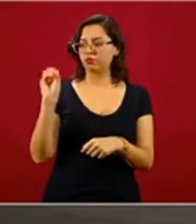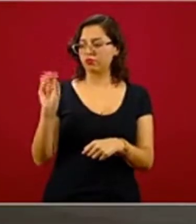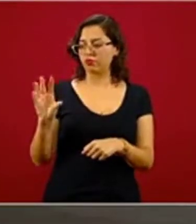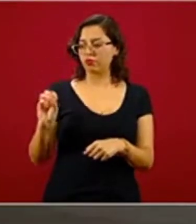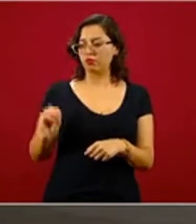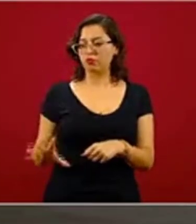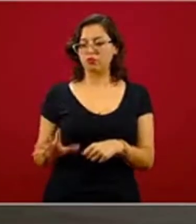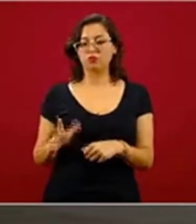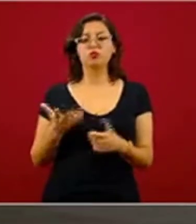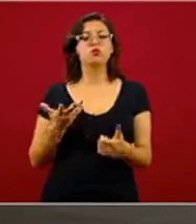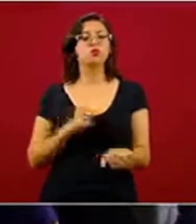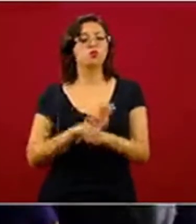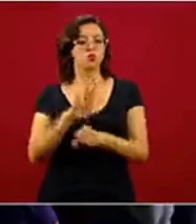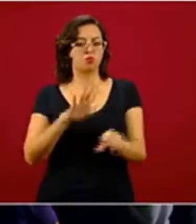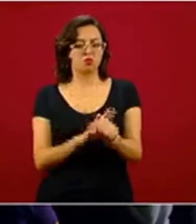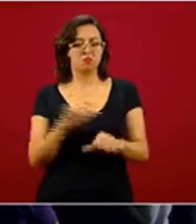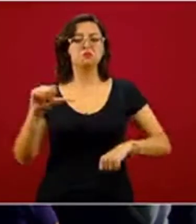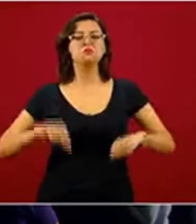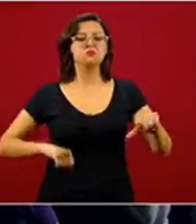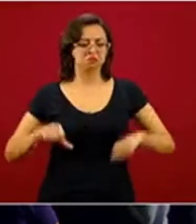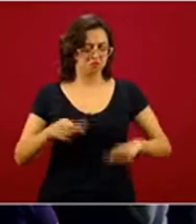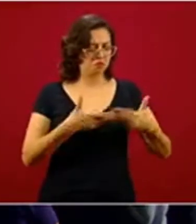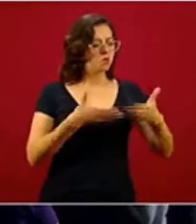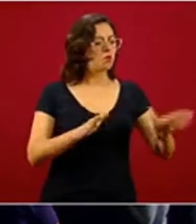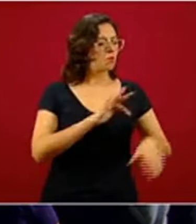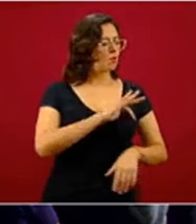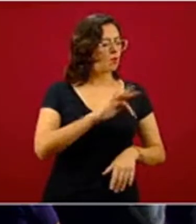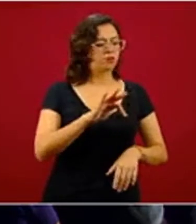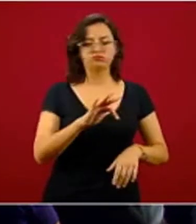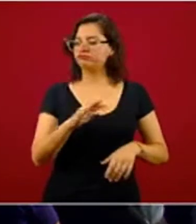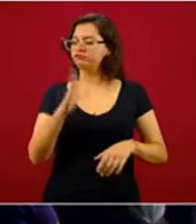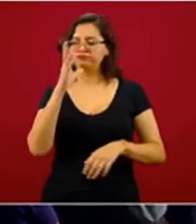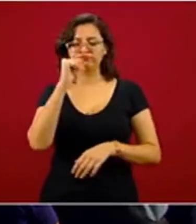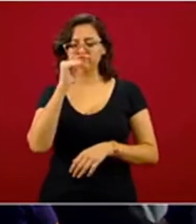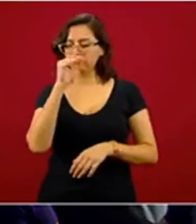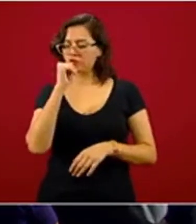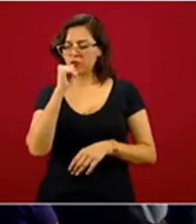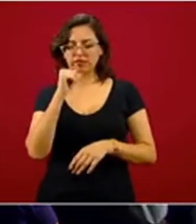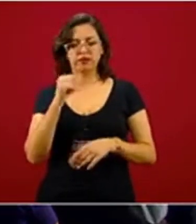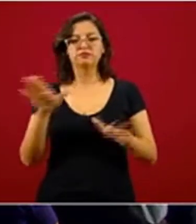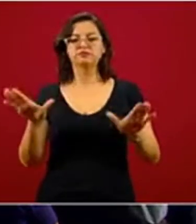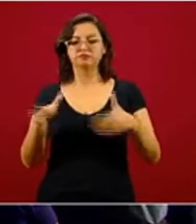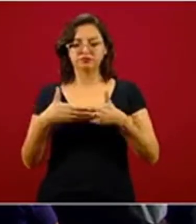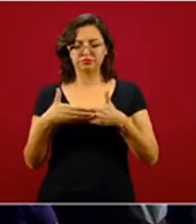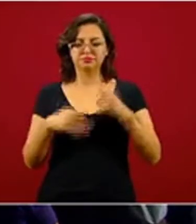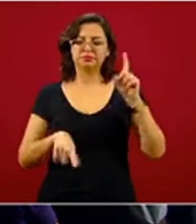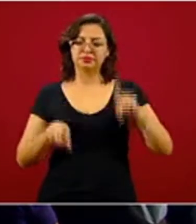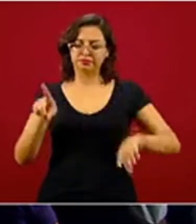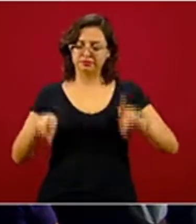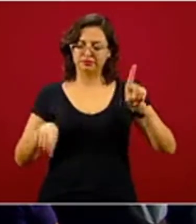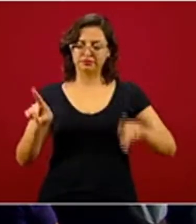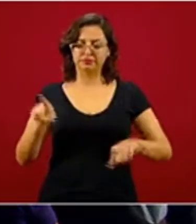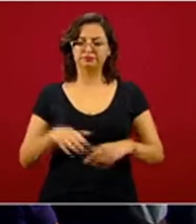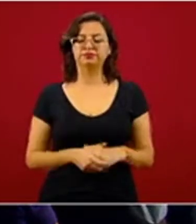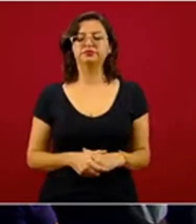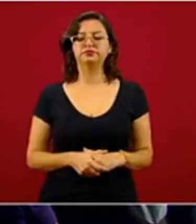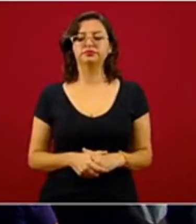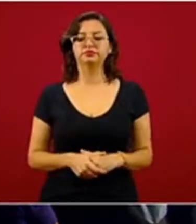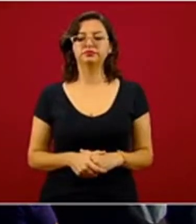definir cuáles son las actividades que pueden realizarse dependiendo del color del semáforo.